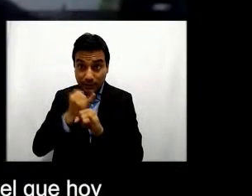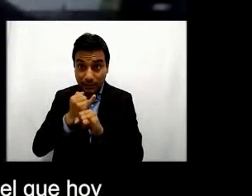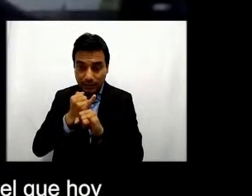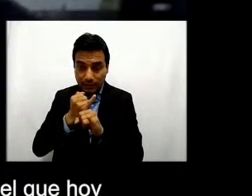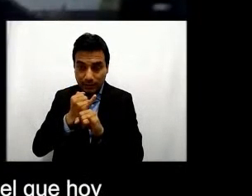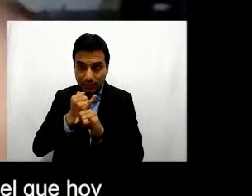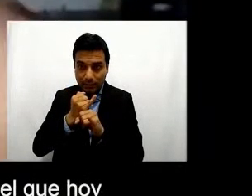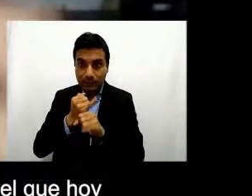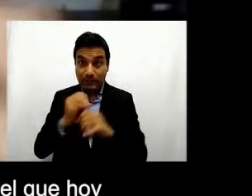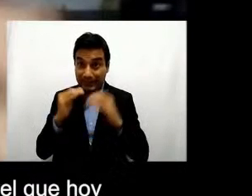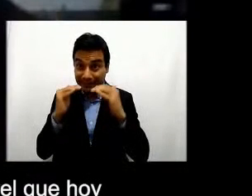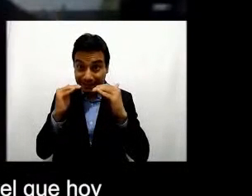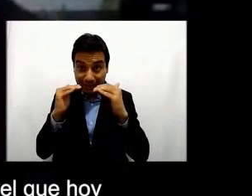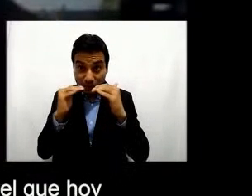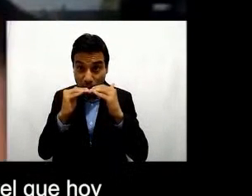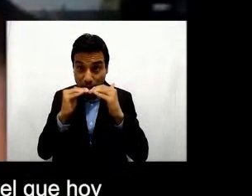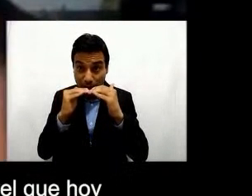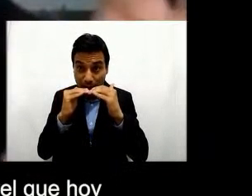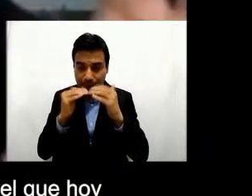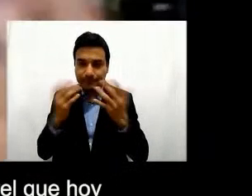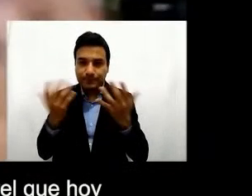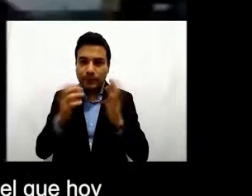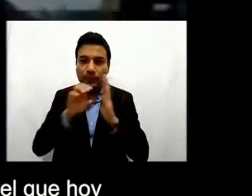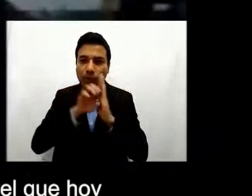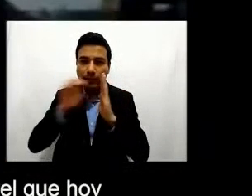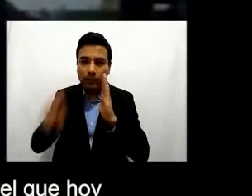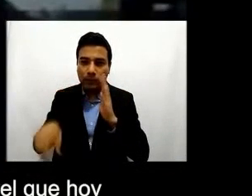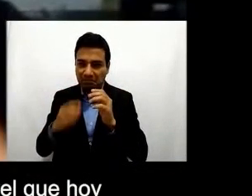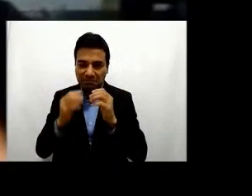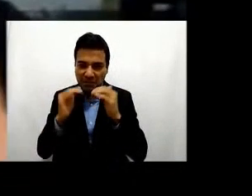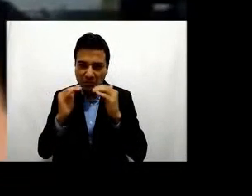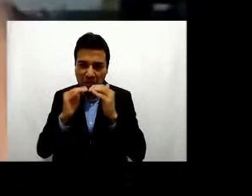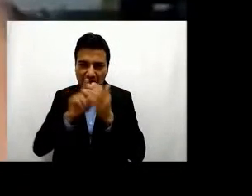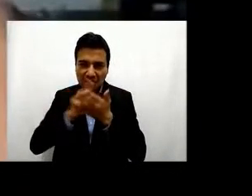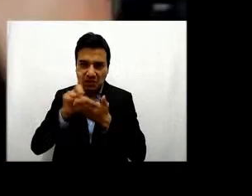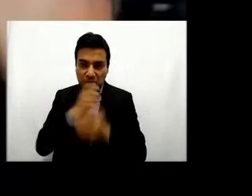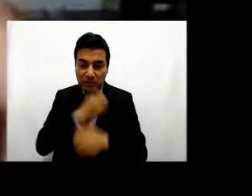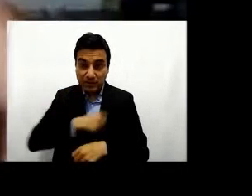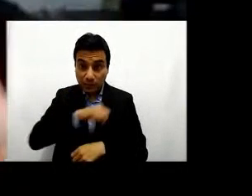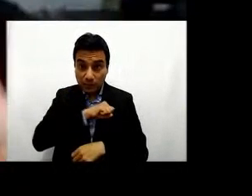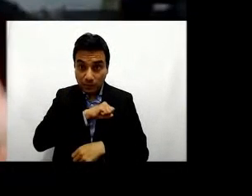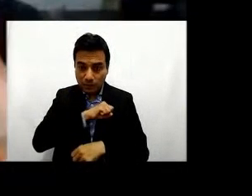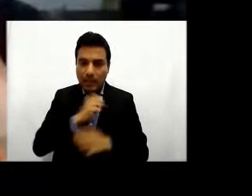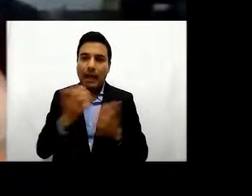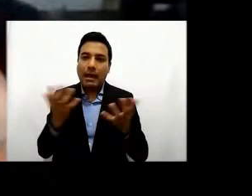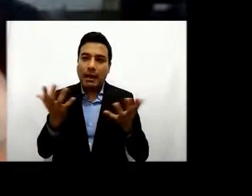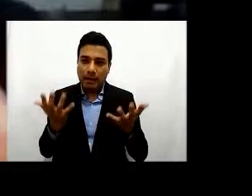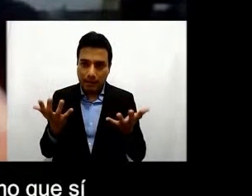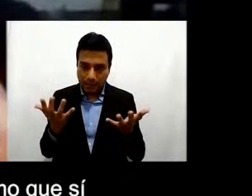ejemplo, al mismo nivel que hoy se dimensiona el derecho a la salud, será también en la medida en la que podamos